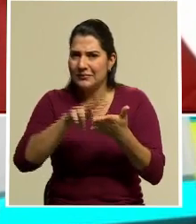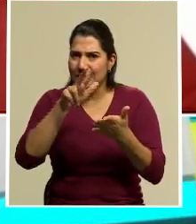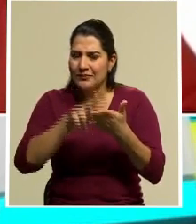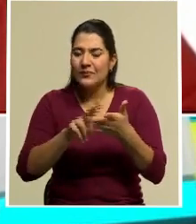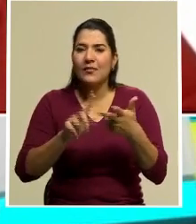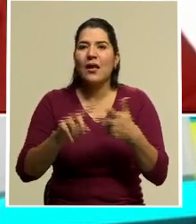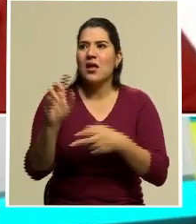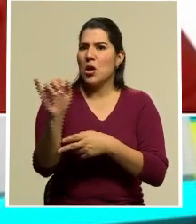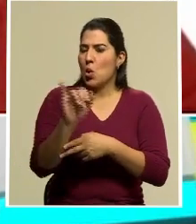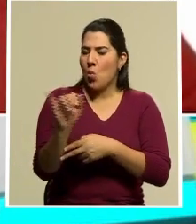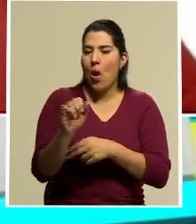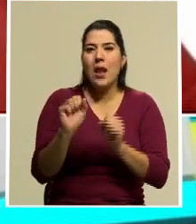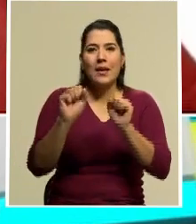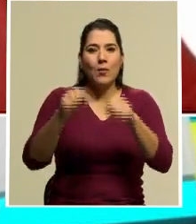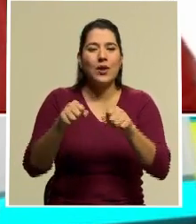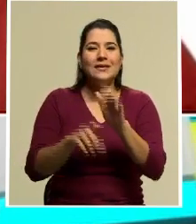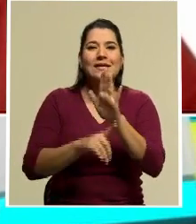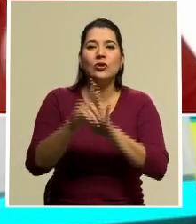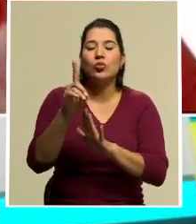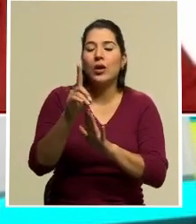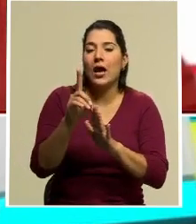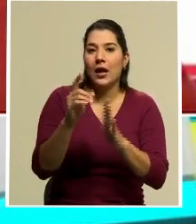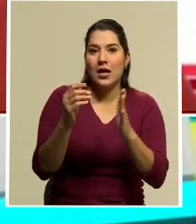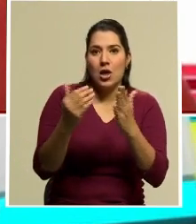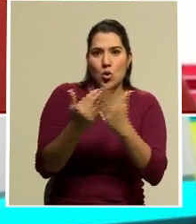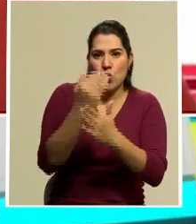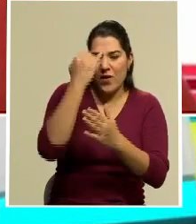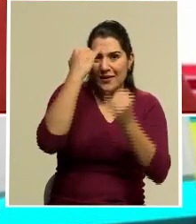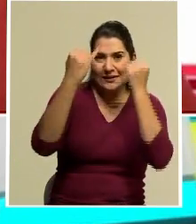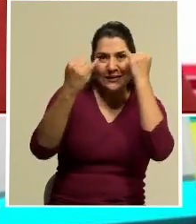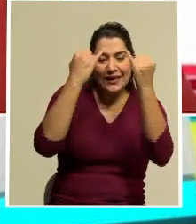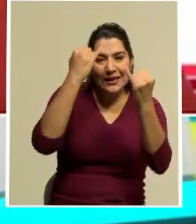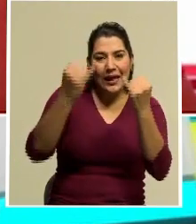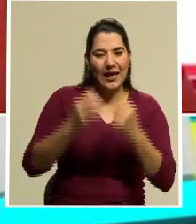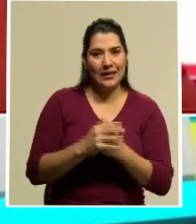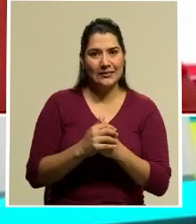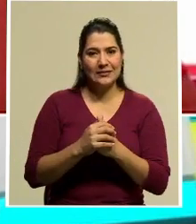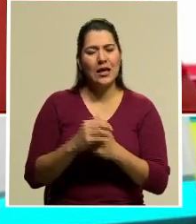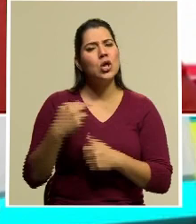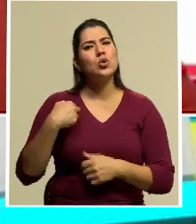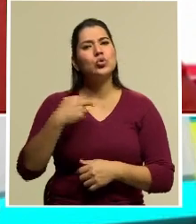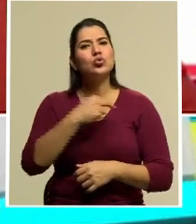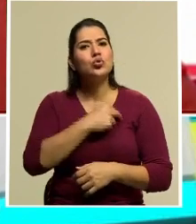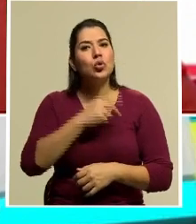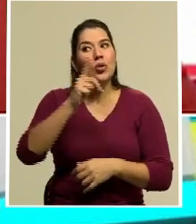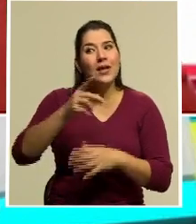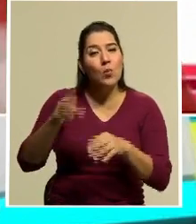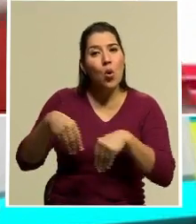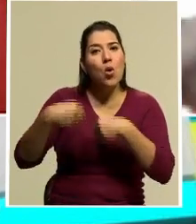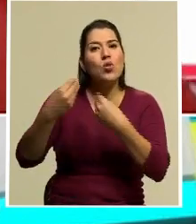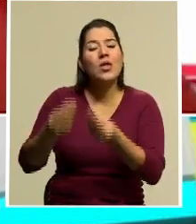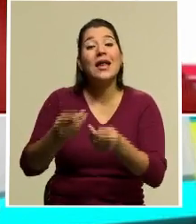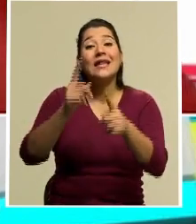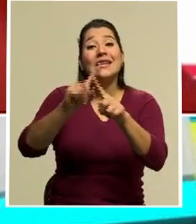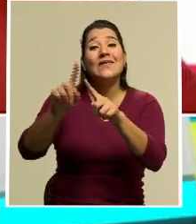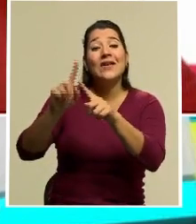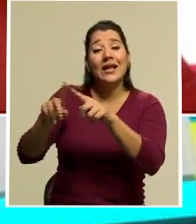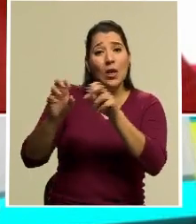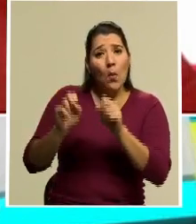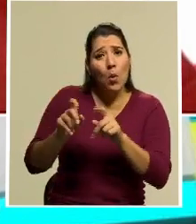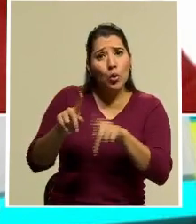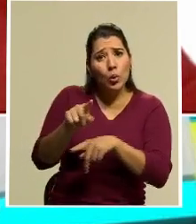en ideas productivas. Tenemos que llevar una serie de oportunidades que también